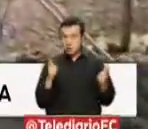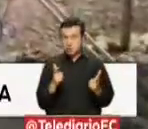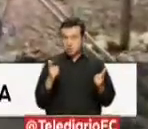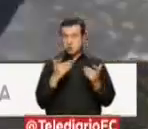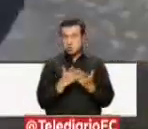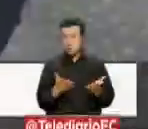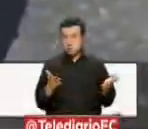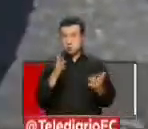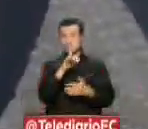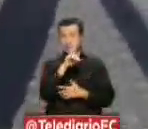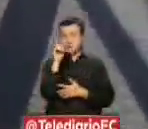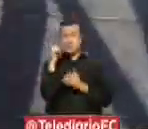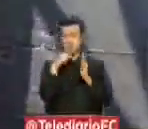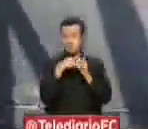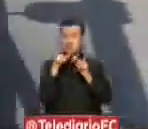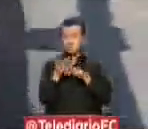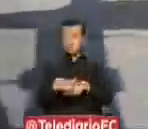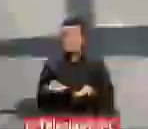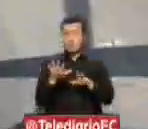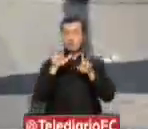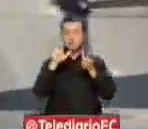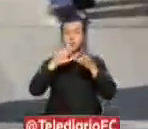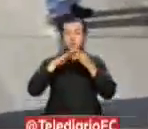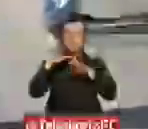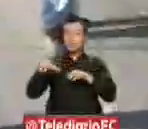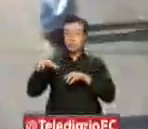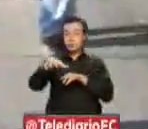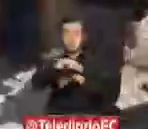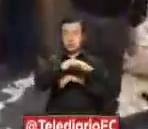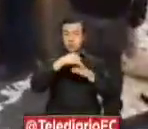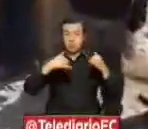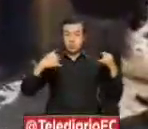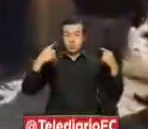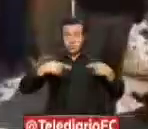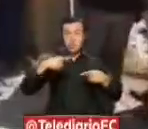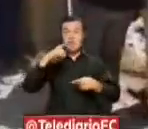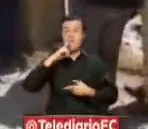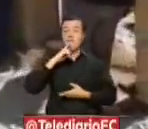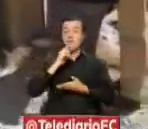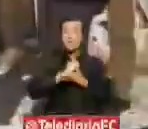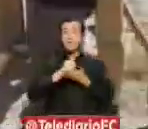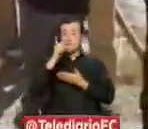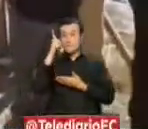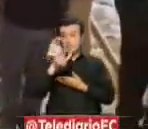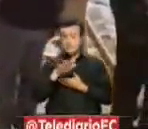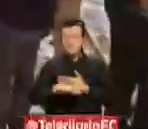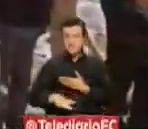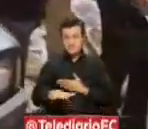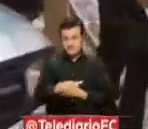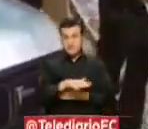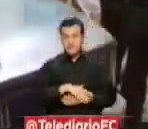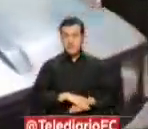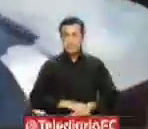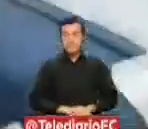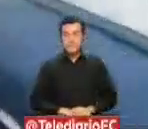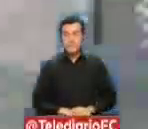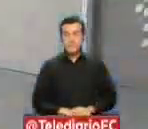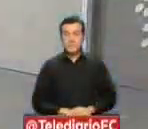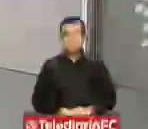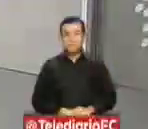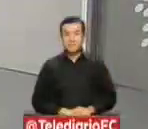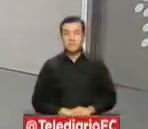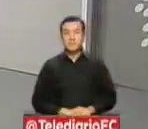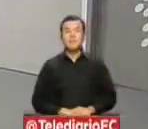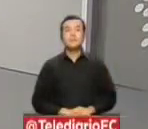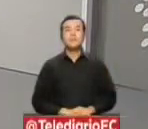y existen 100.000 habitantes de 7 comunidades fronterizas entre El Oro y Loja. Maritza Castillo, Telediario.